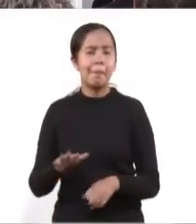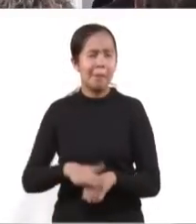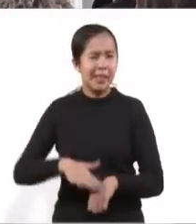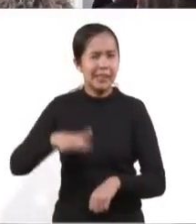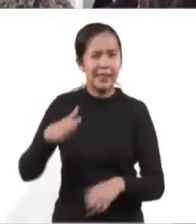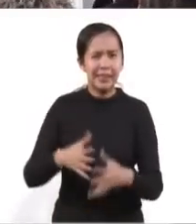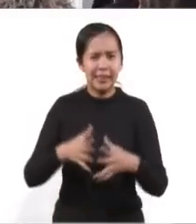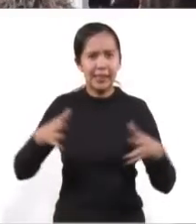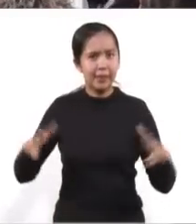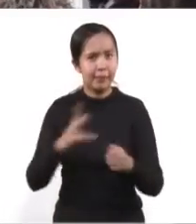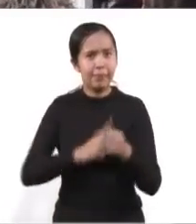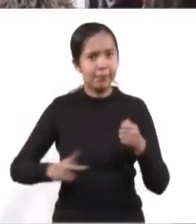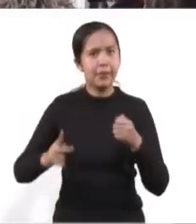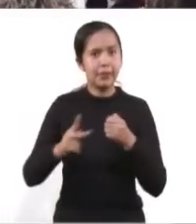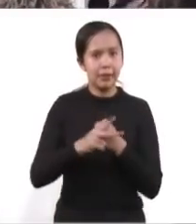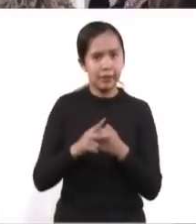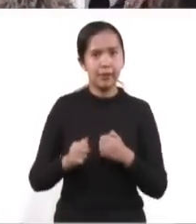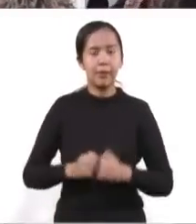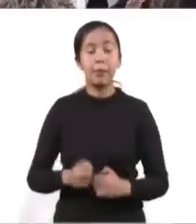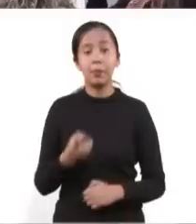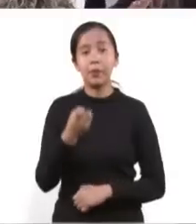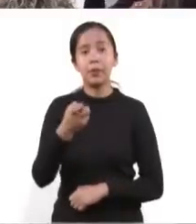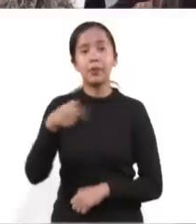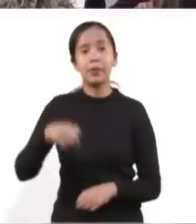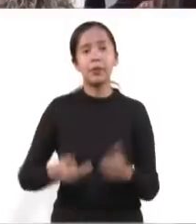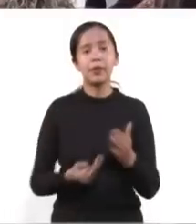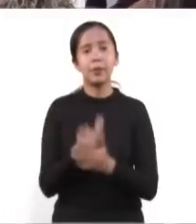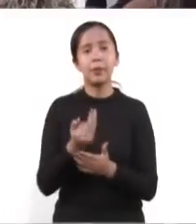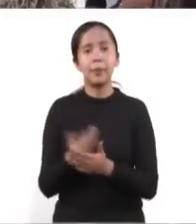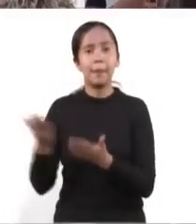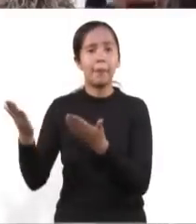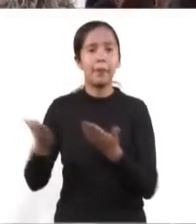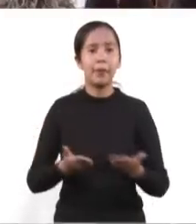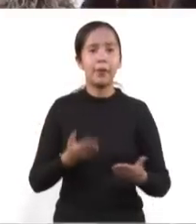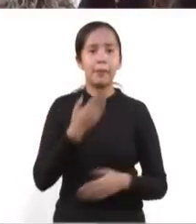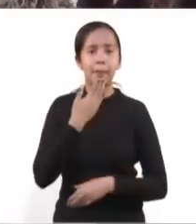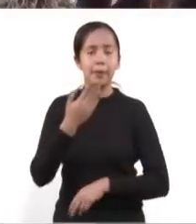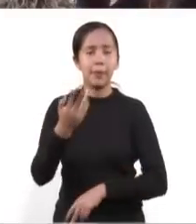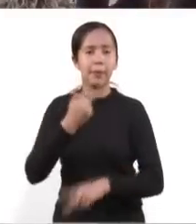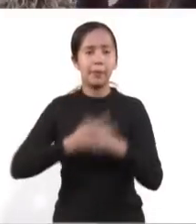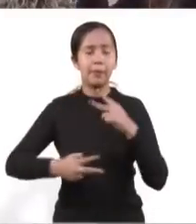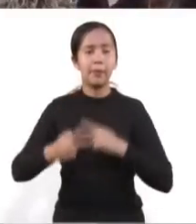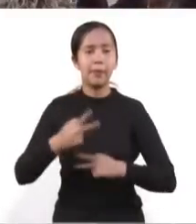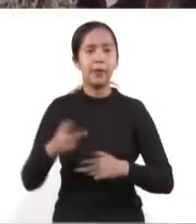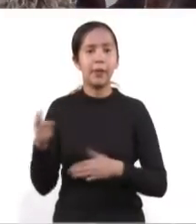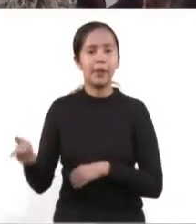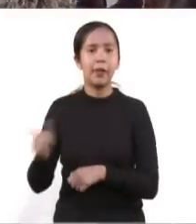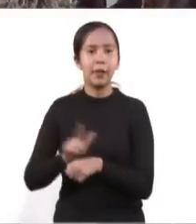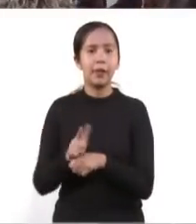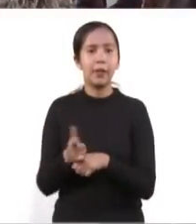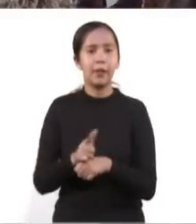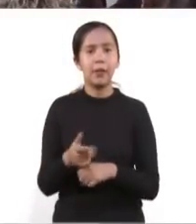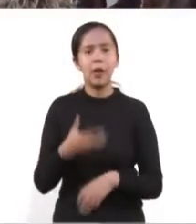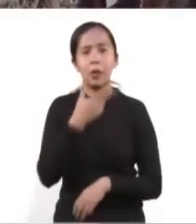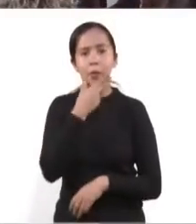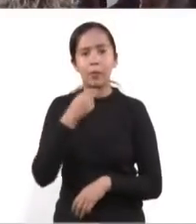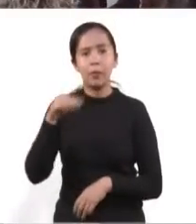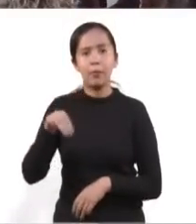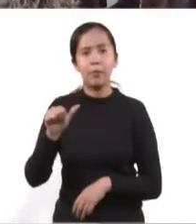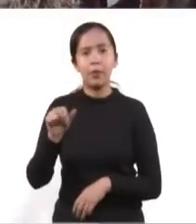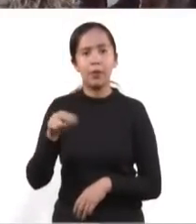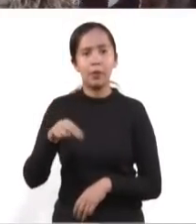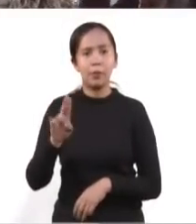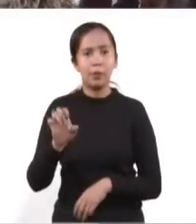grande del país. Es por eso que en esta mañana contamos con la distinguida presencia y damos la bienvenida al licenciado Manuel